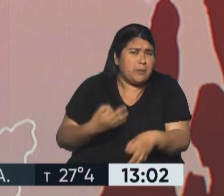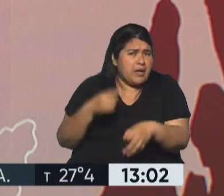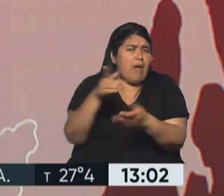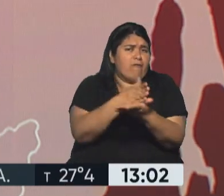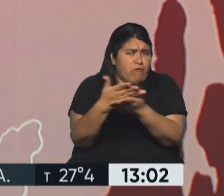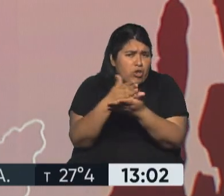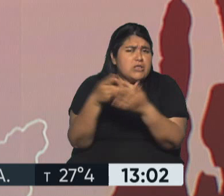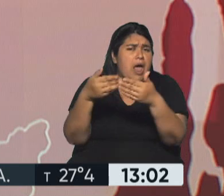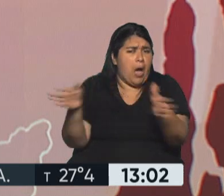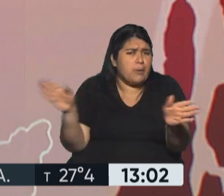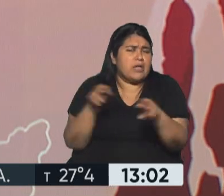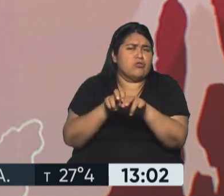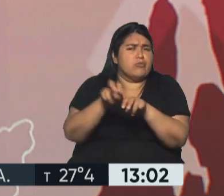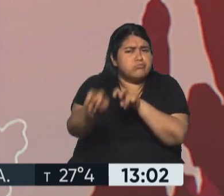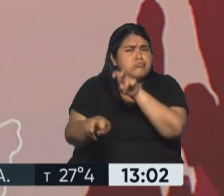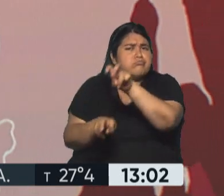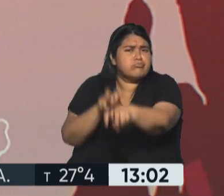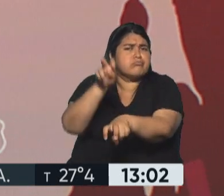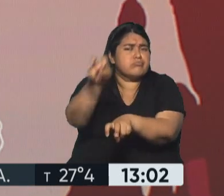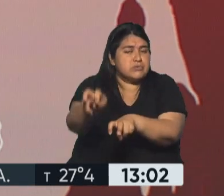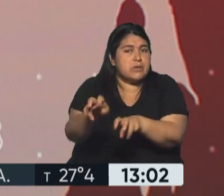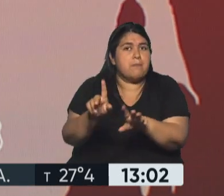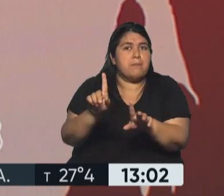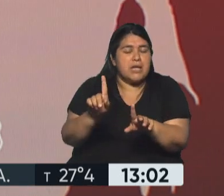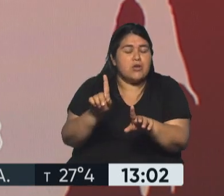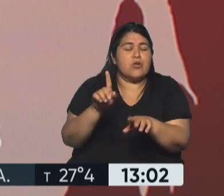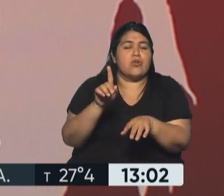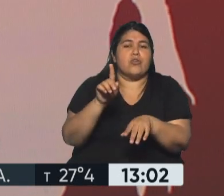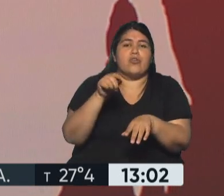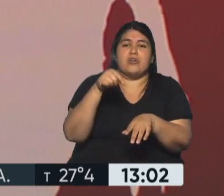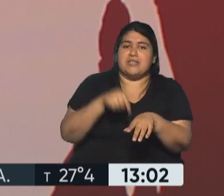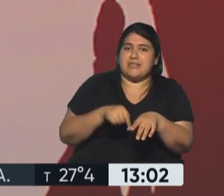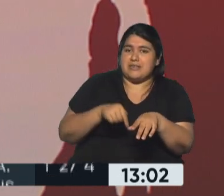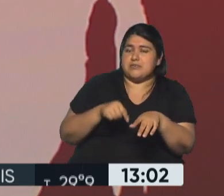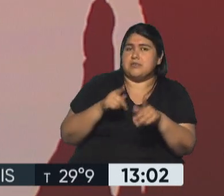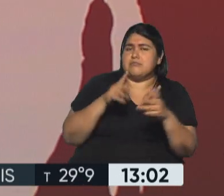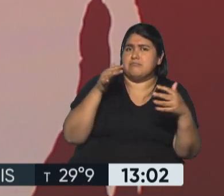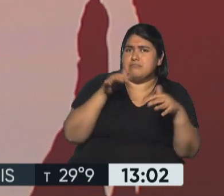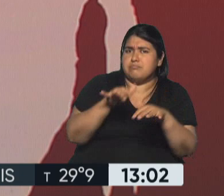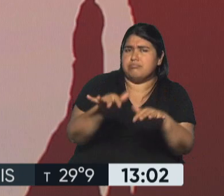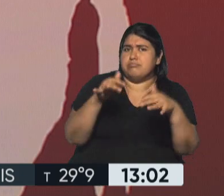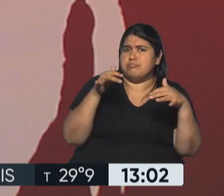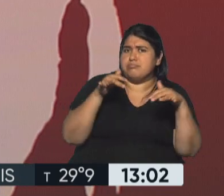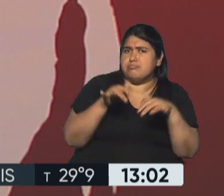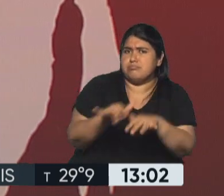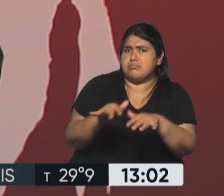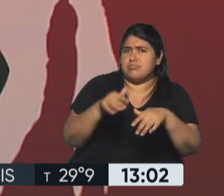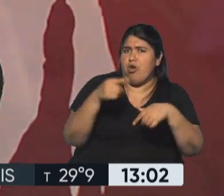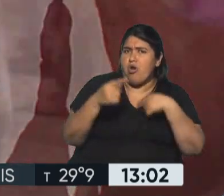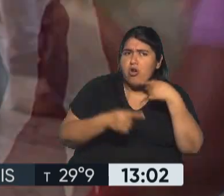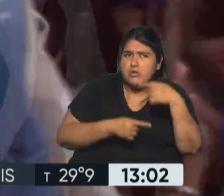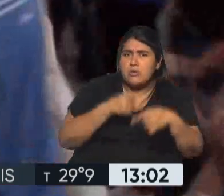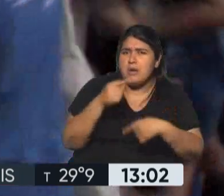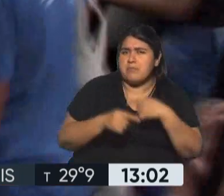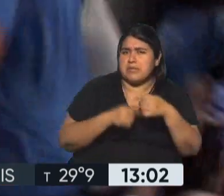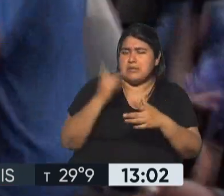estos países, sobre todo de Polonia, abiertas, pero ante la afluencia de miles y miles de inmigrantes de